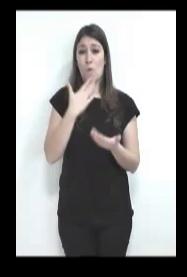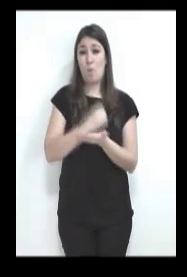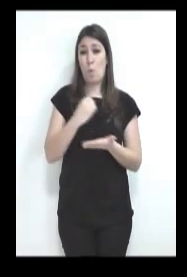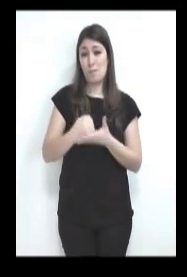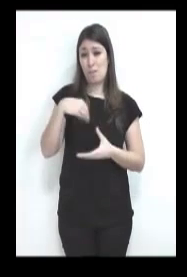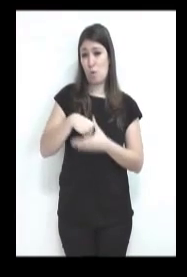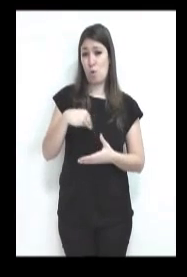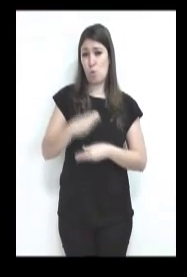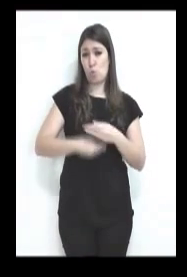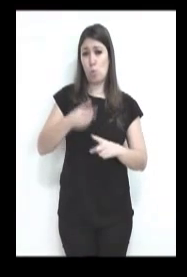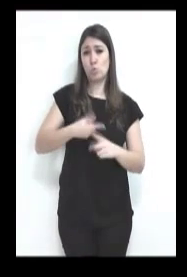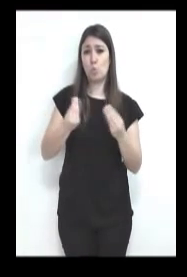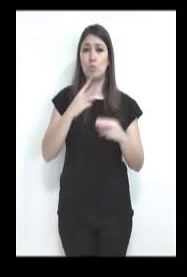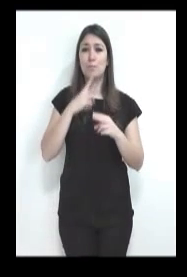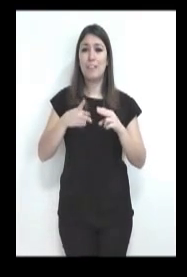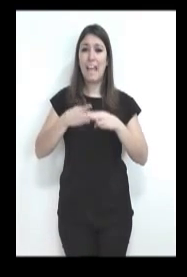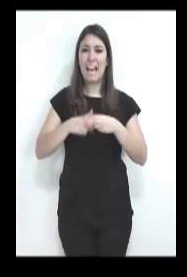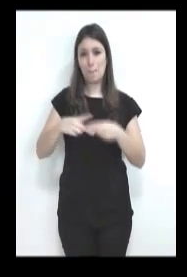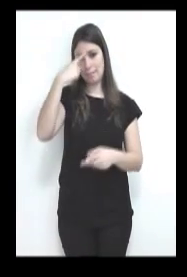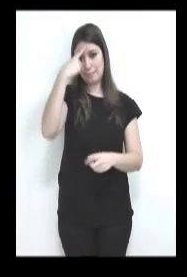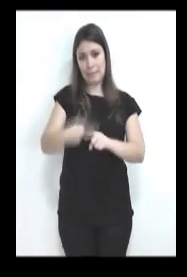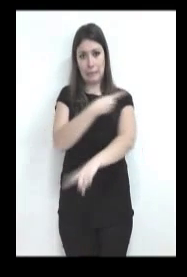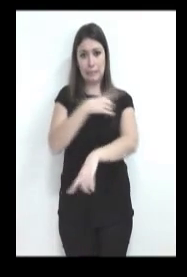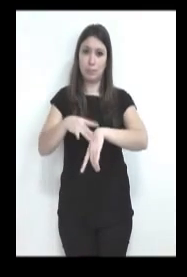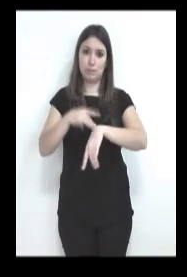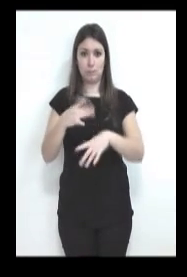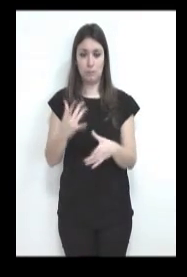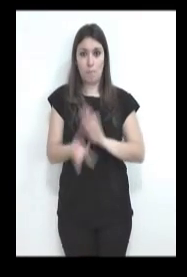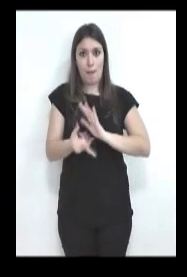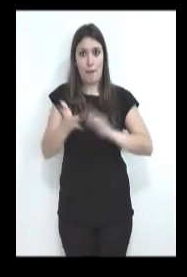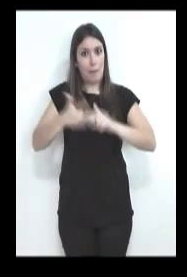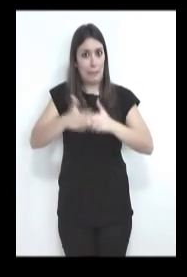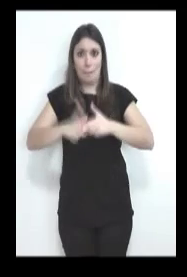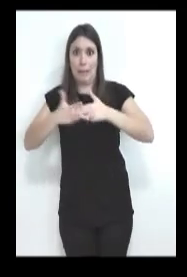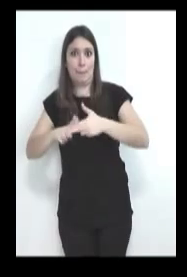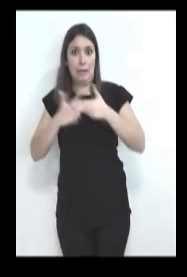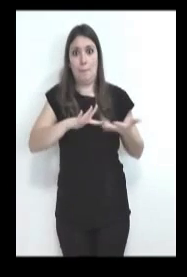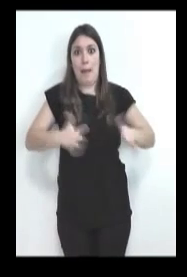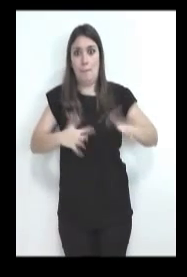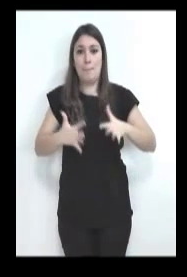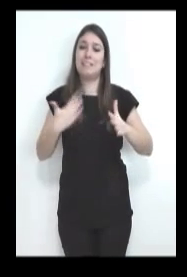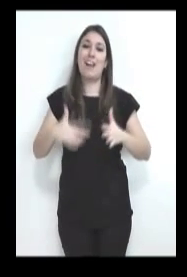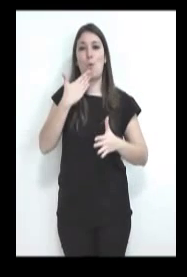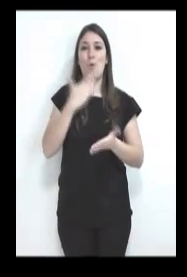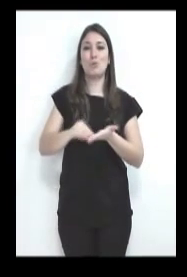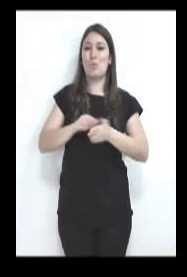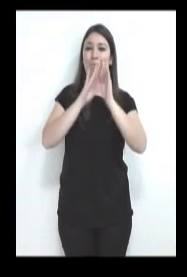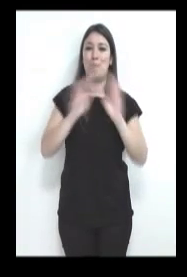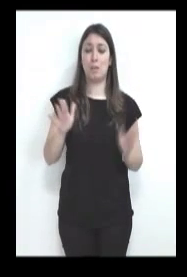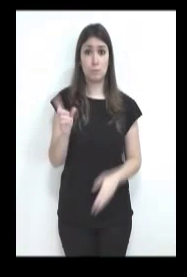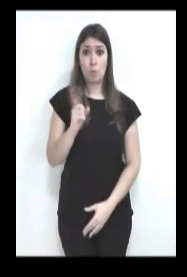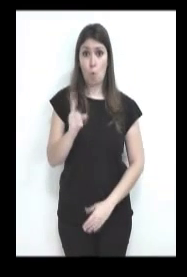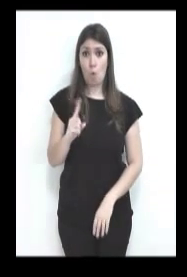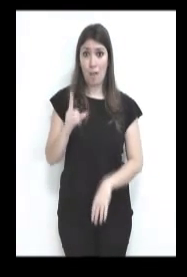interna manejamos mucho, el término de herramientitis, que es que el implementar herramientas soluciona los problemas. A veces las herramientas lo único que